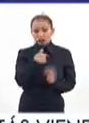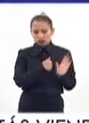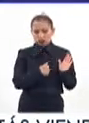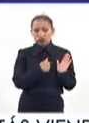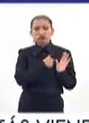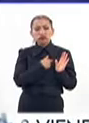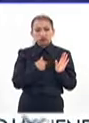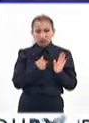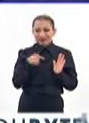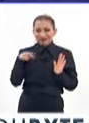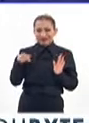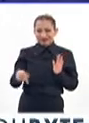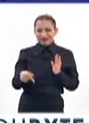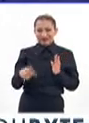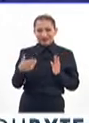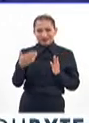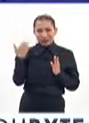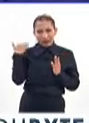comprometió en la